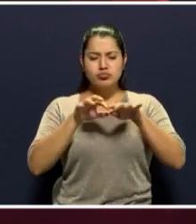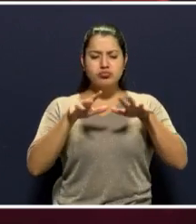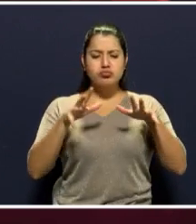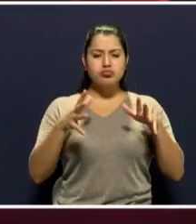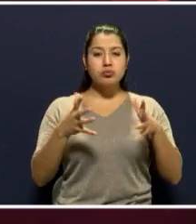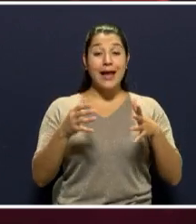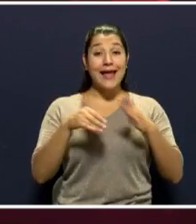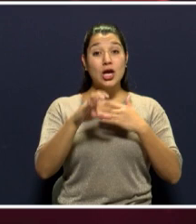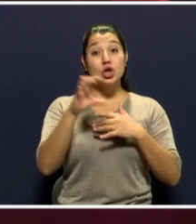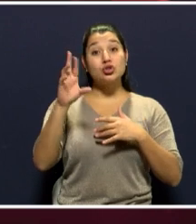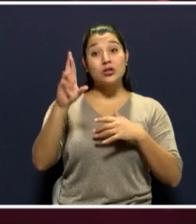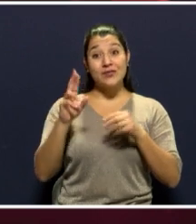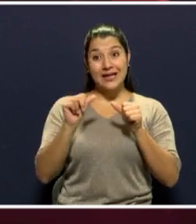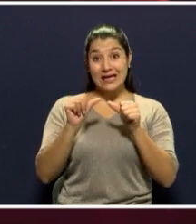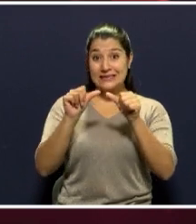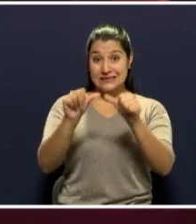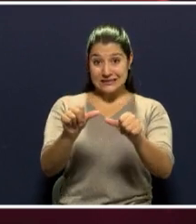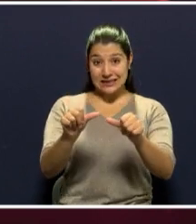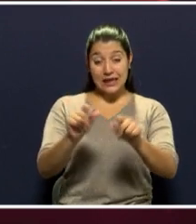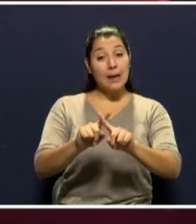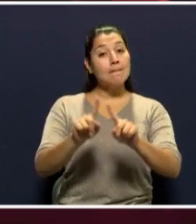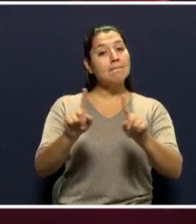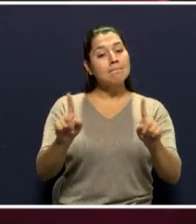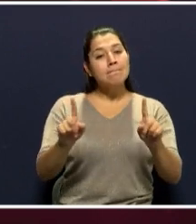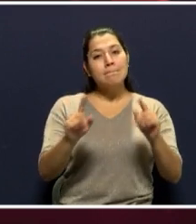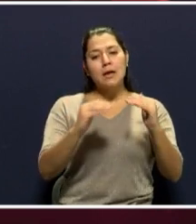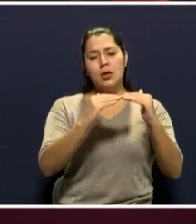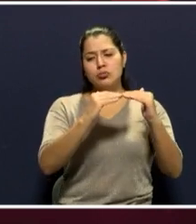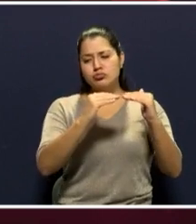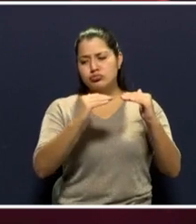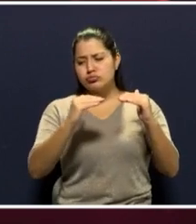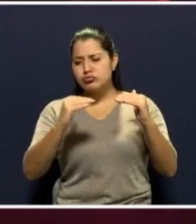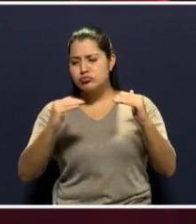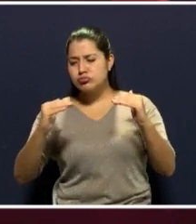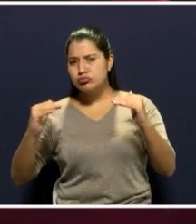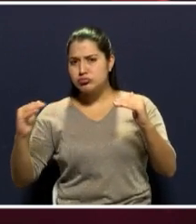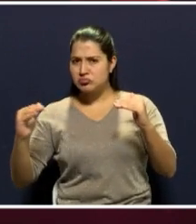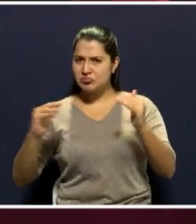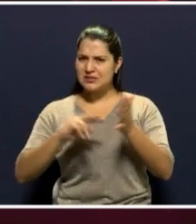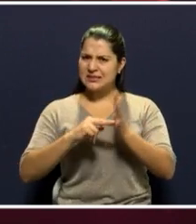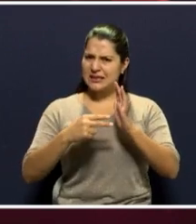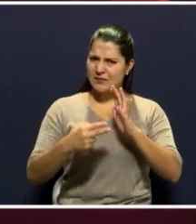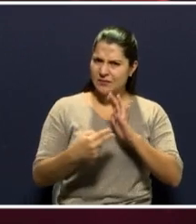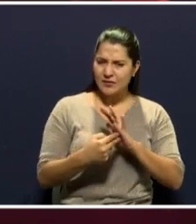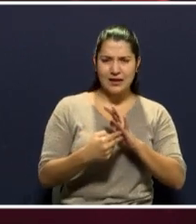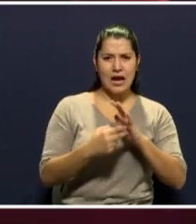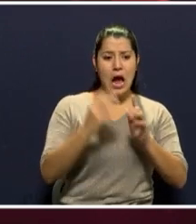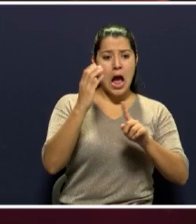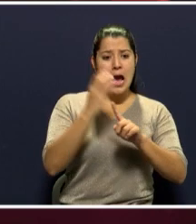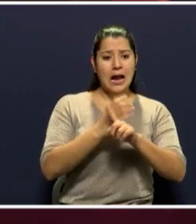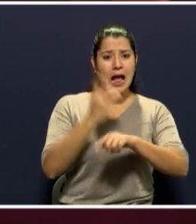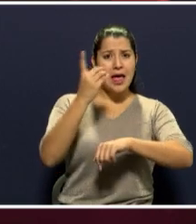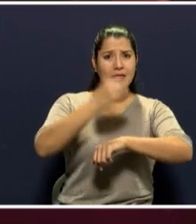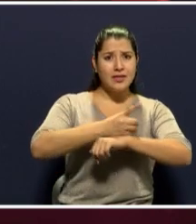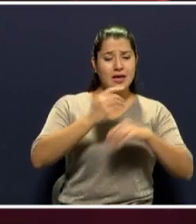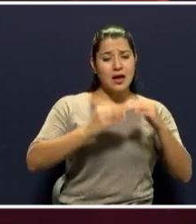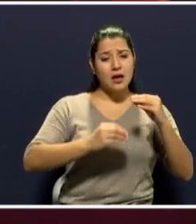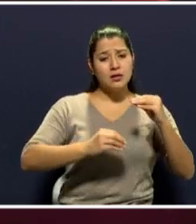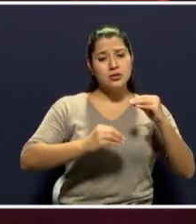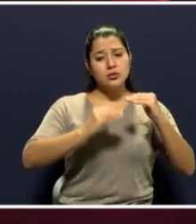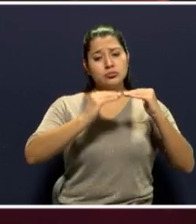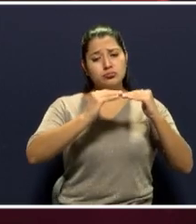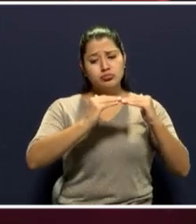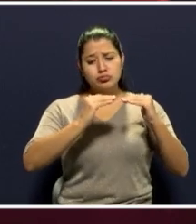crecimiento lineal. Quiere decir de que los casos de un día para el siguiente se suman, no se multiplican.